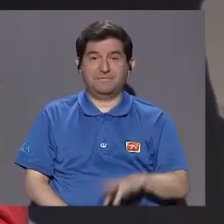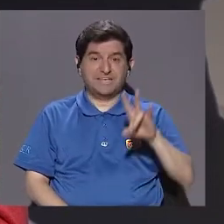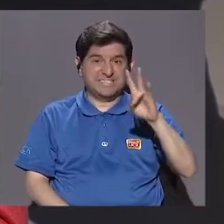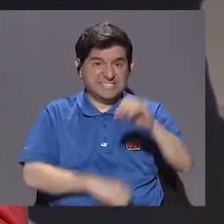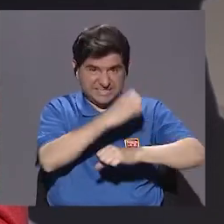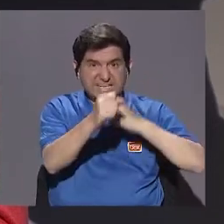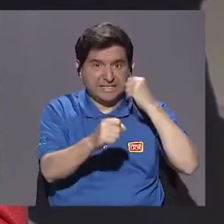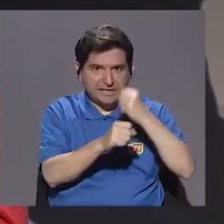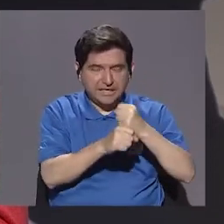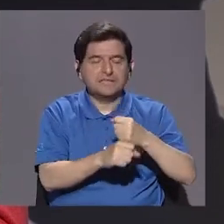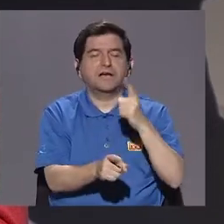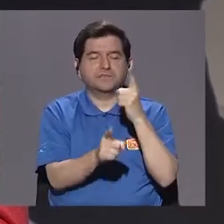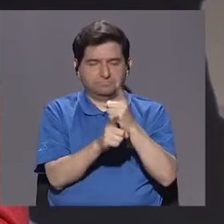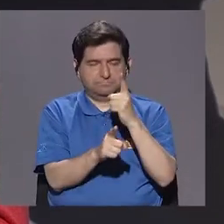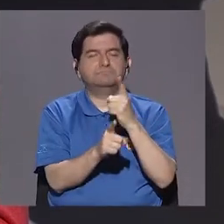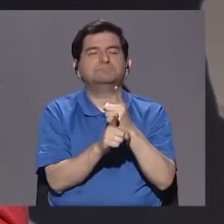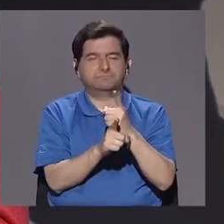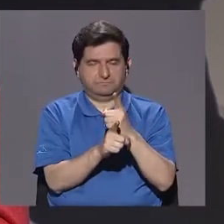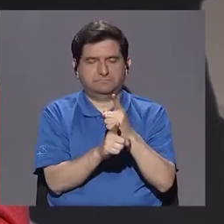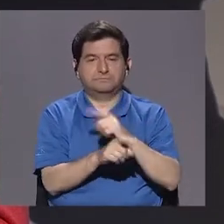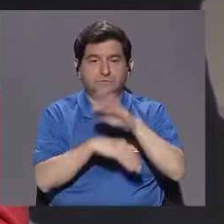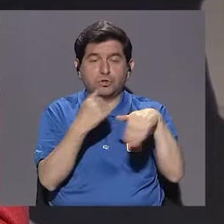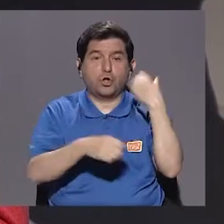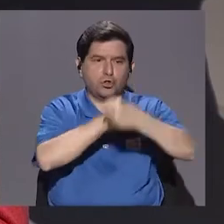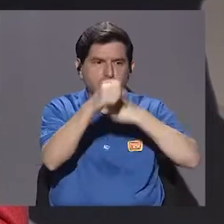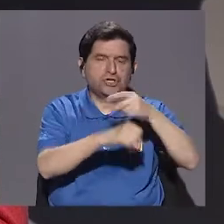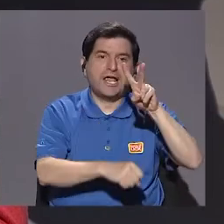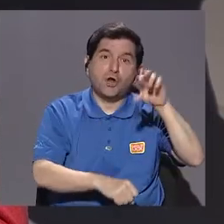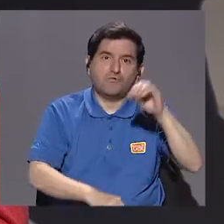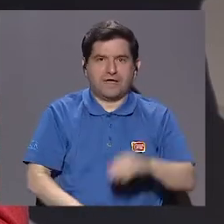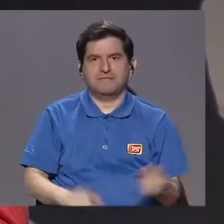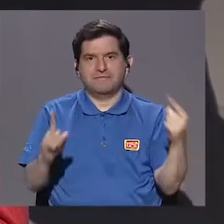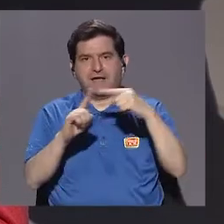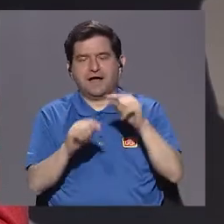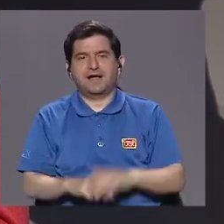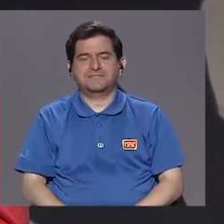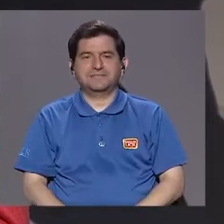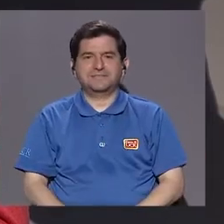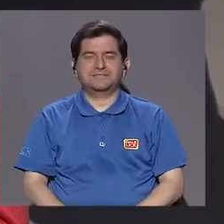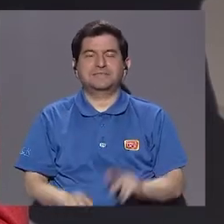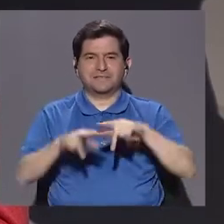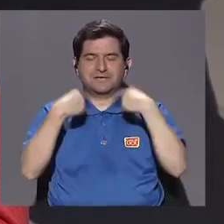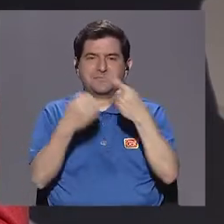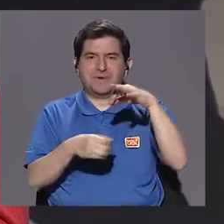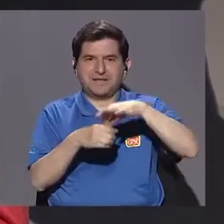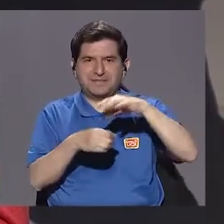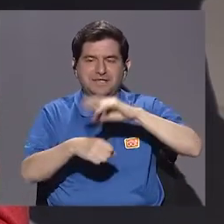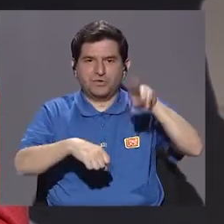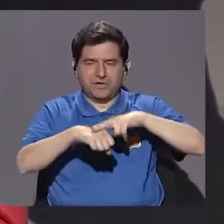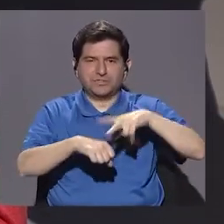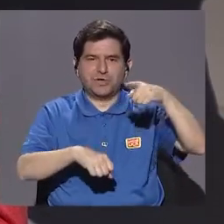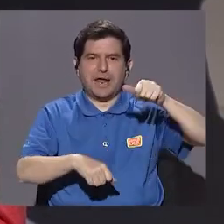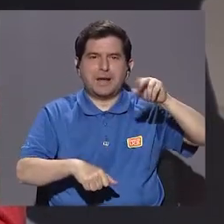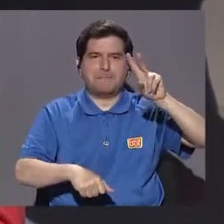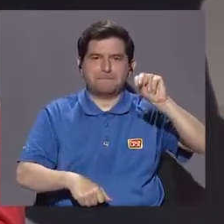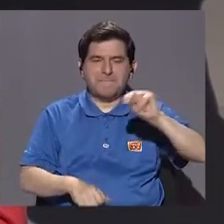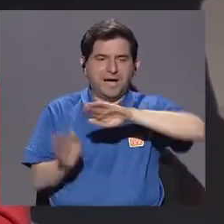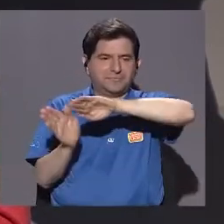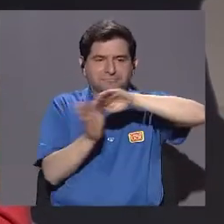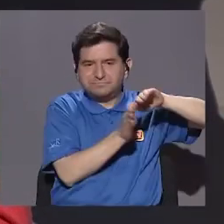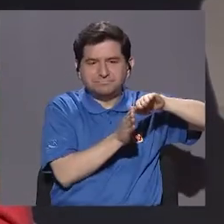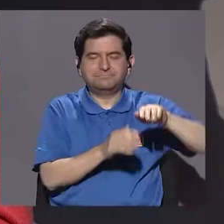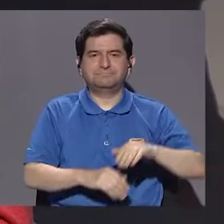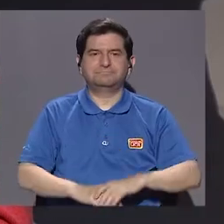años exactamente todo el siglo 20 prácticamente hasta que el partido agrario nacional lo lo desplaza por un